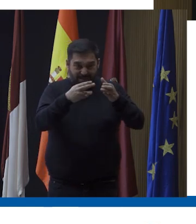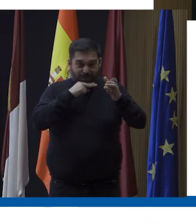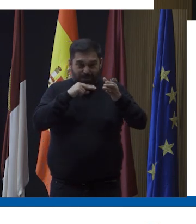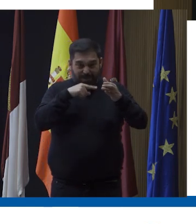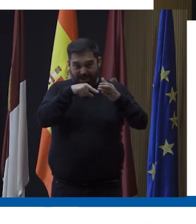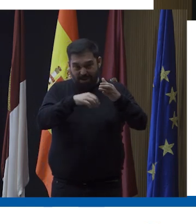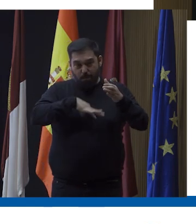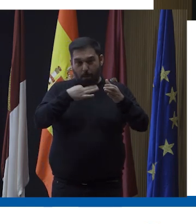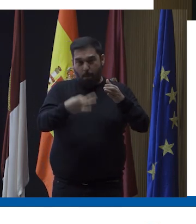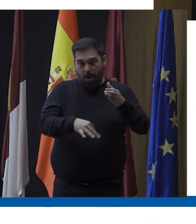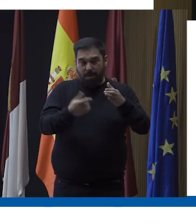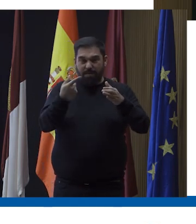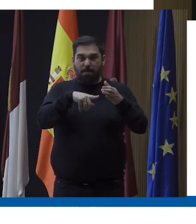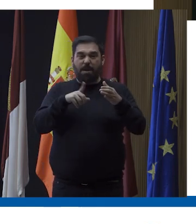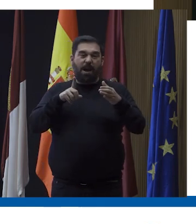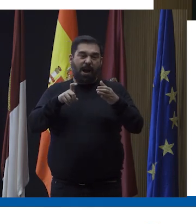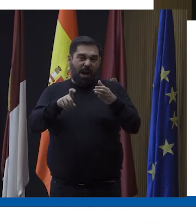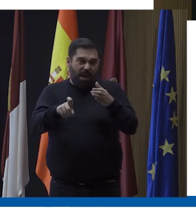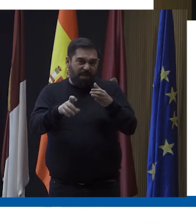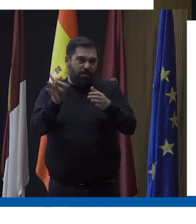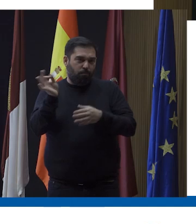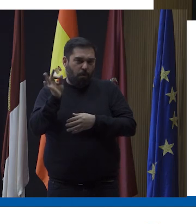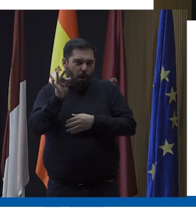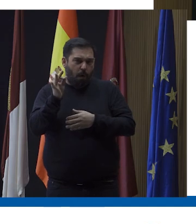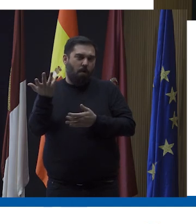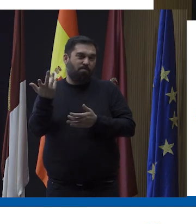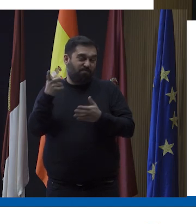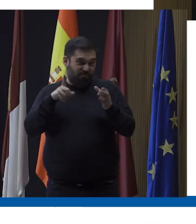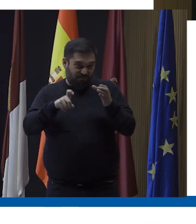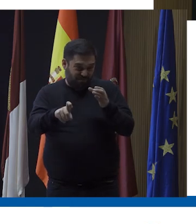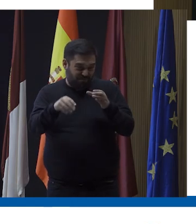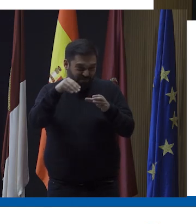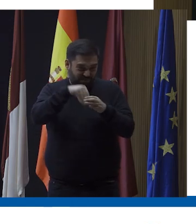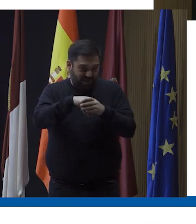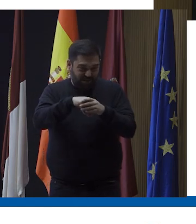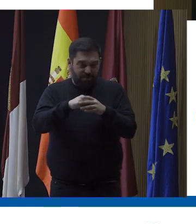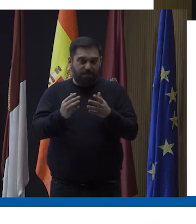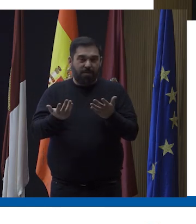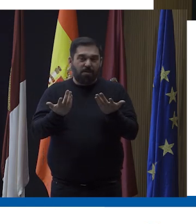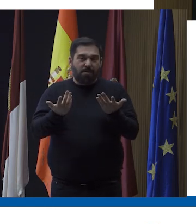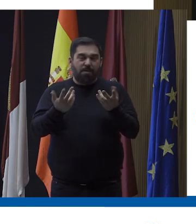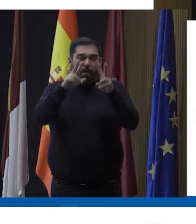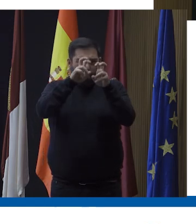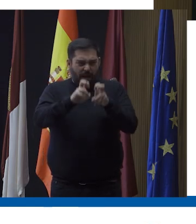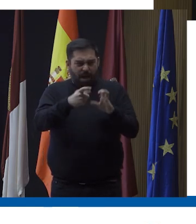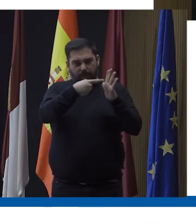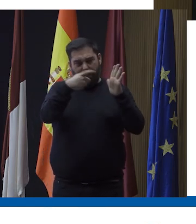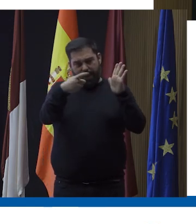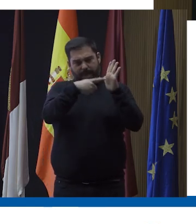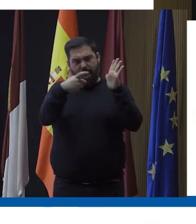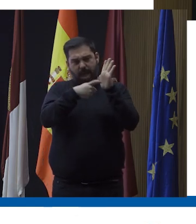pólipo en la vejiga, o ya en el peor de los casos una lesión tumoral. Entonces todo esto hay que descartarlo. Una vez que se descarta